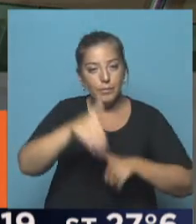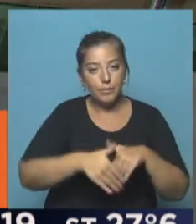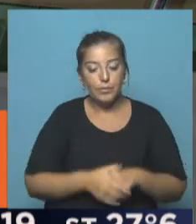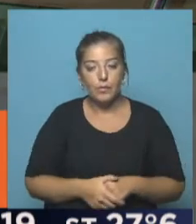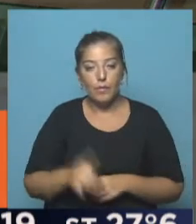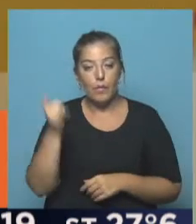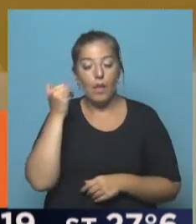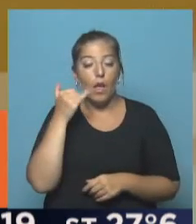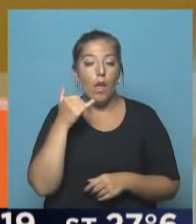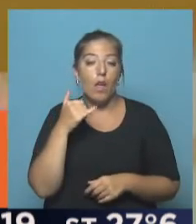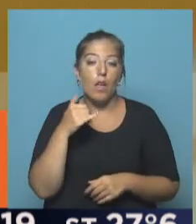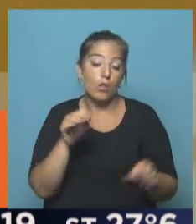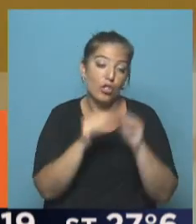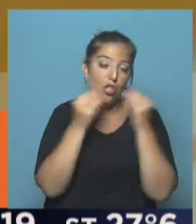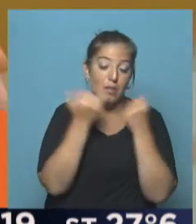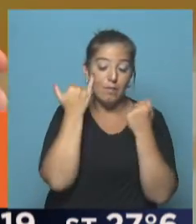y económicamente